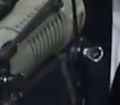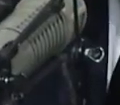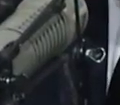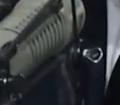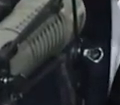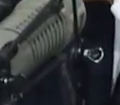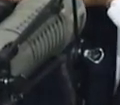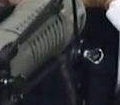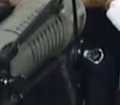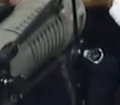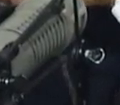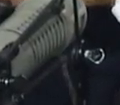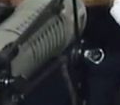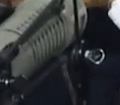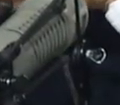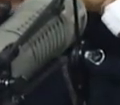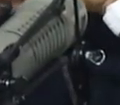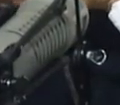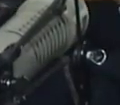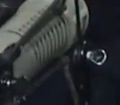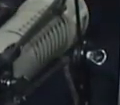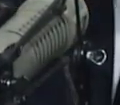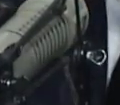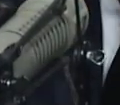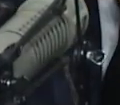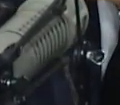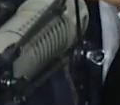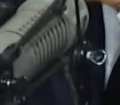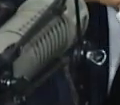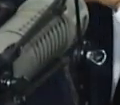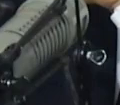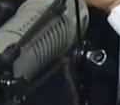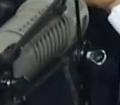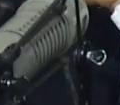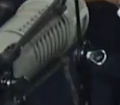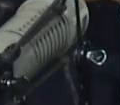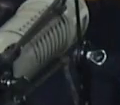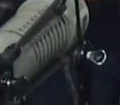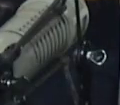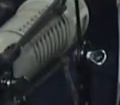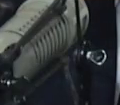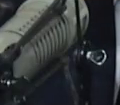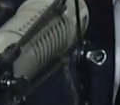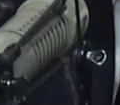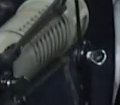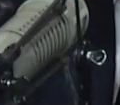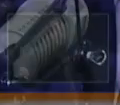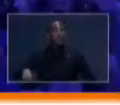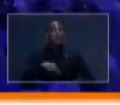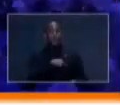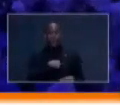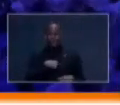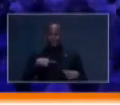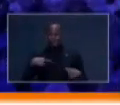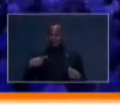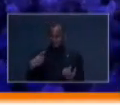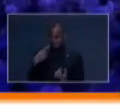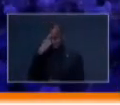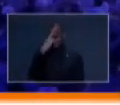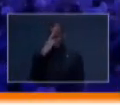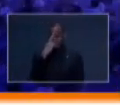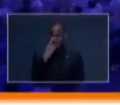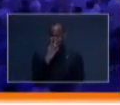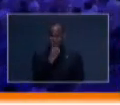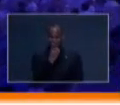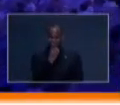ni he tenido ninguna documentación a mano ni creo que nadie lo haya tenido todavía para determinar si si hay un plagio no